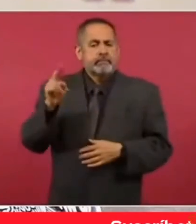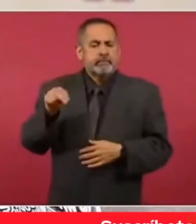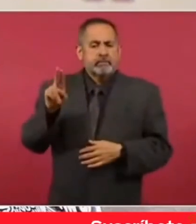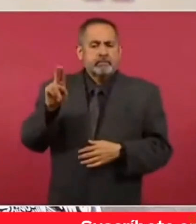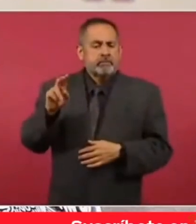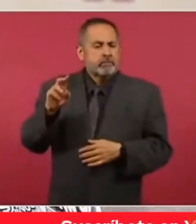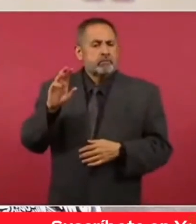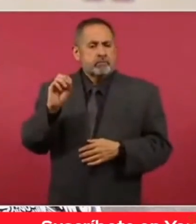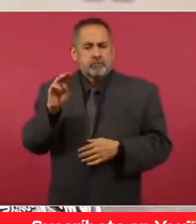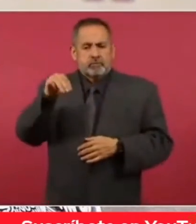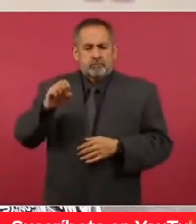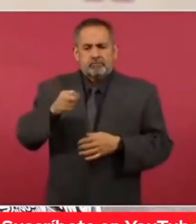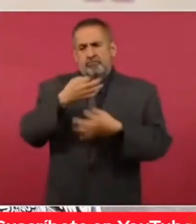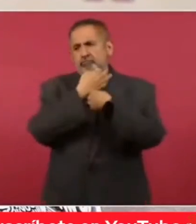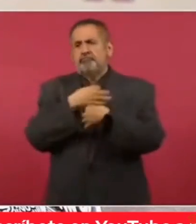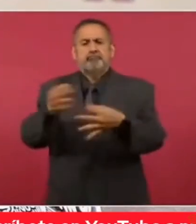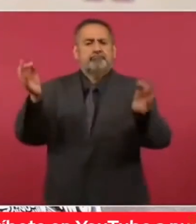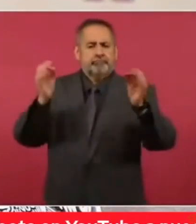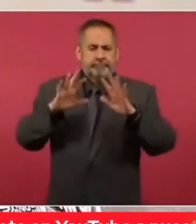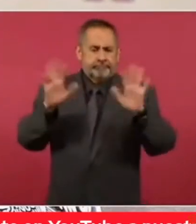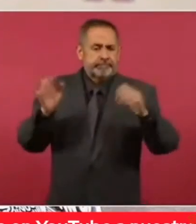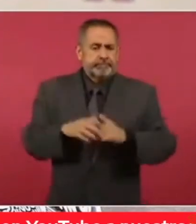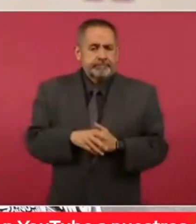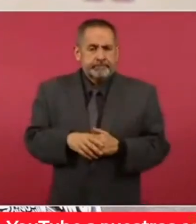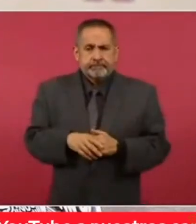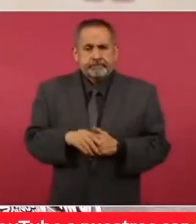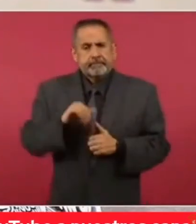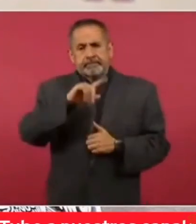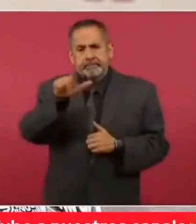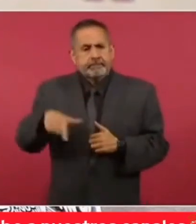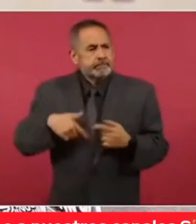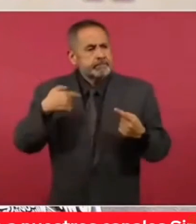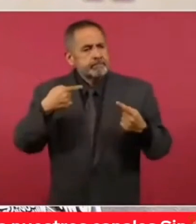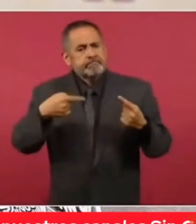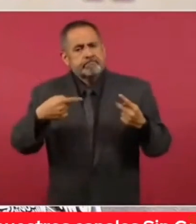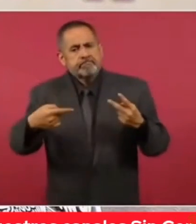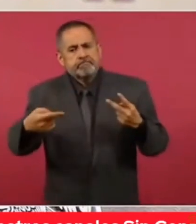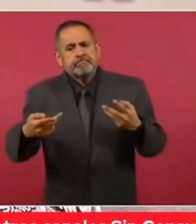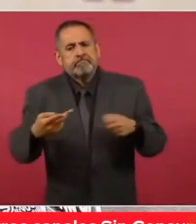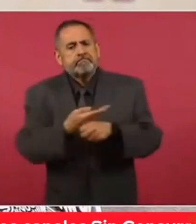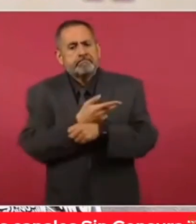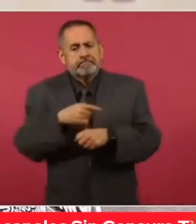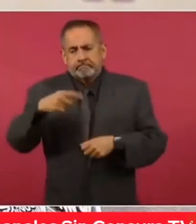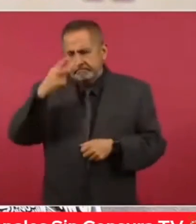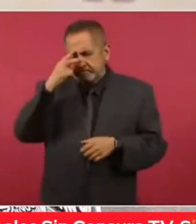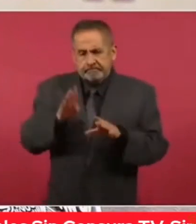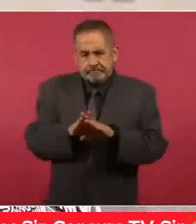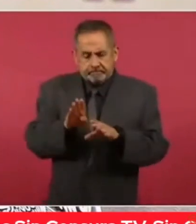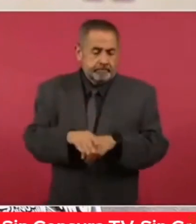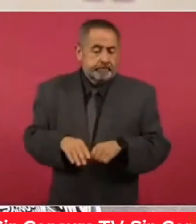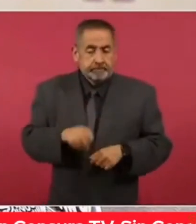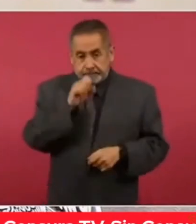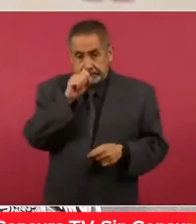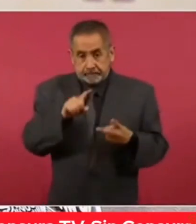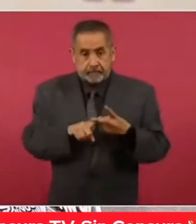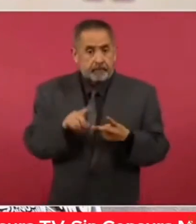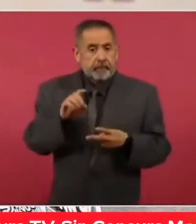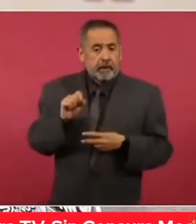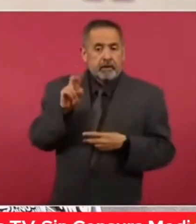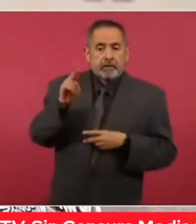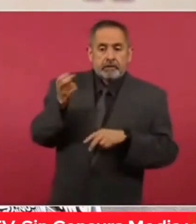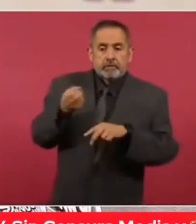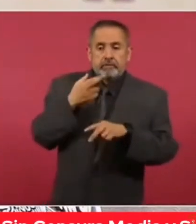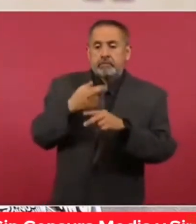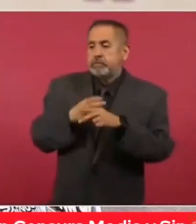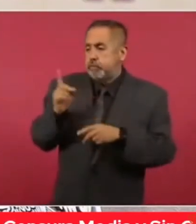Organización Mundial de la Salud, su ruta crítica y el seguimiento en México. También el